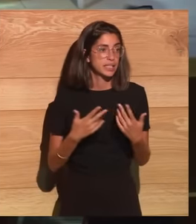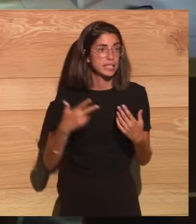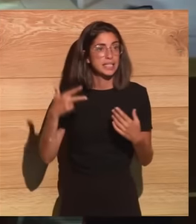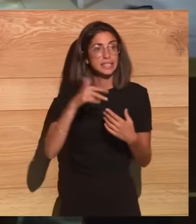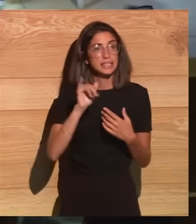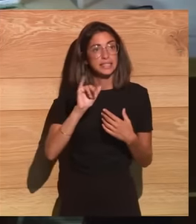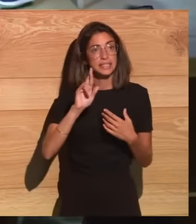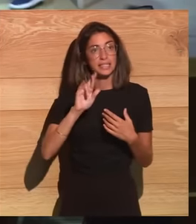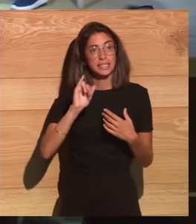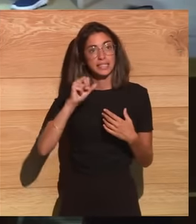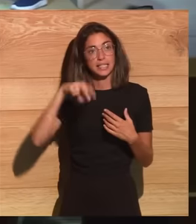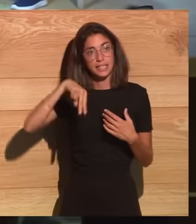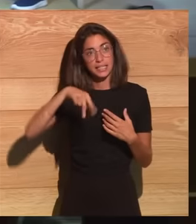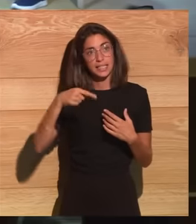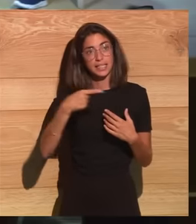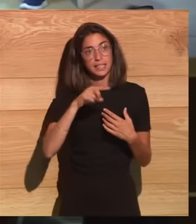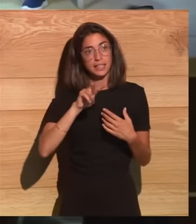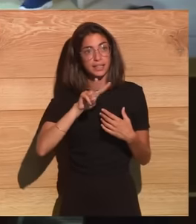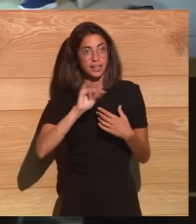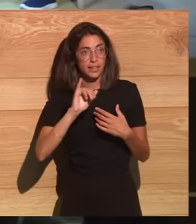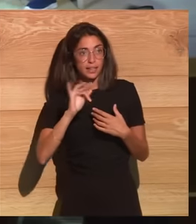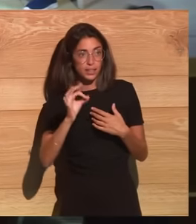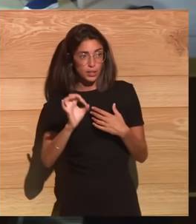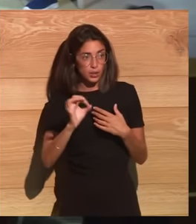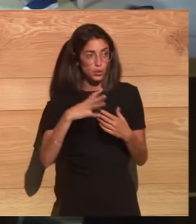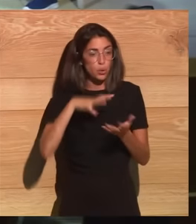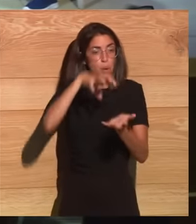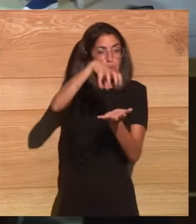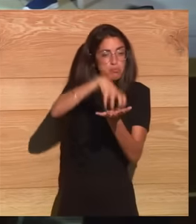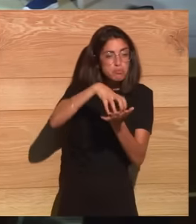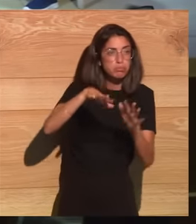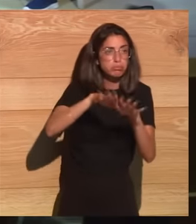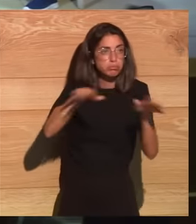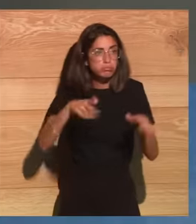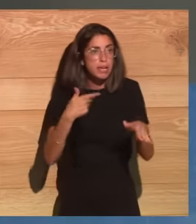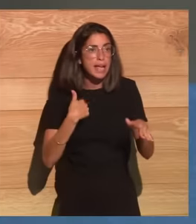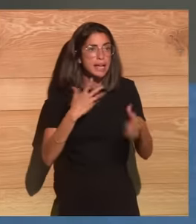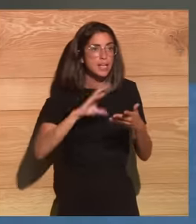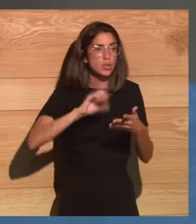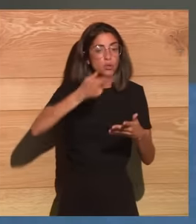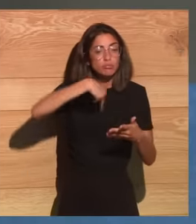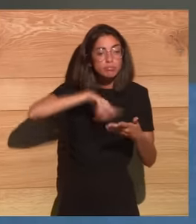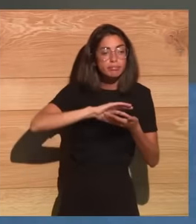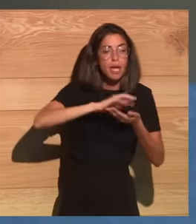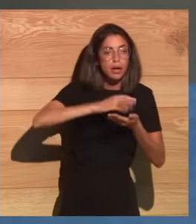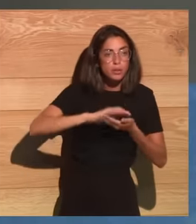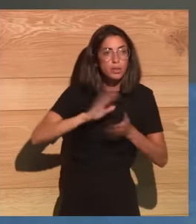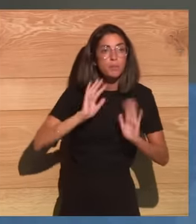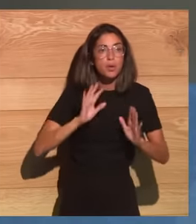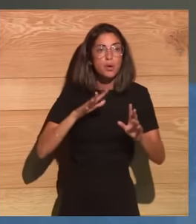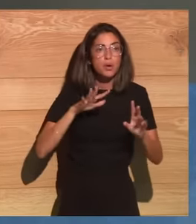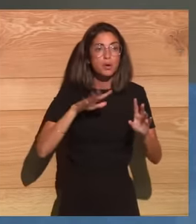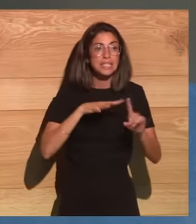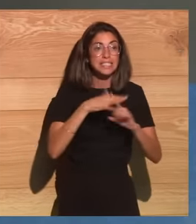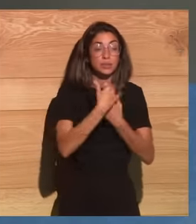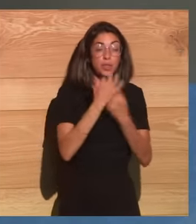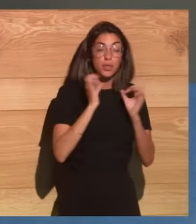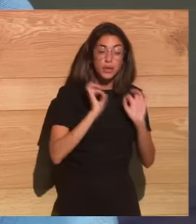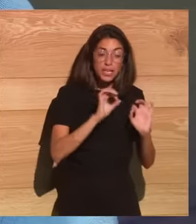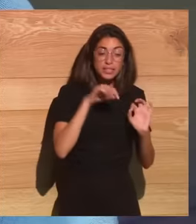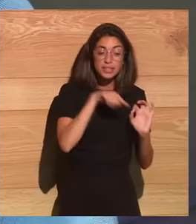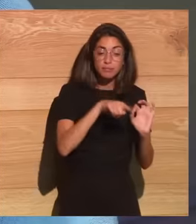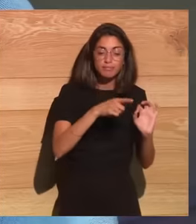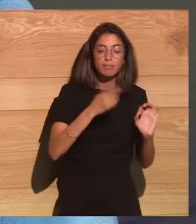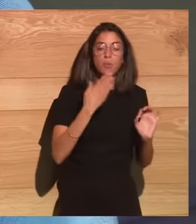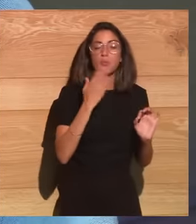a Paco, el del chiringuito. Vale. Te ha puesto tres o cuatro. Vale. Pum. Y de repente, vamos a hacer la croqueta. En ese momento. Es muy mola, guay hacer mola. La croqueta. Pero con la